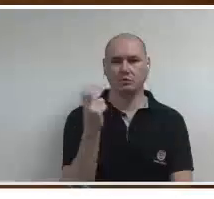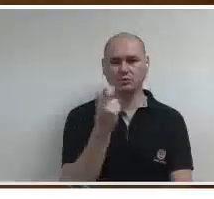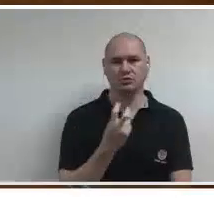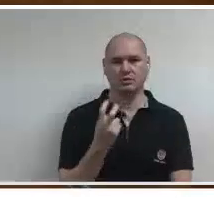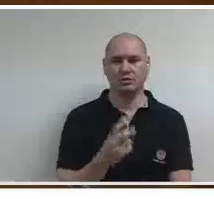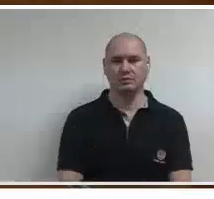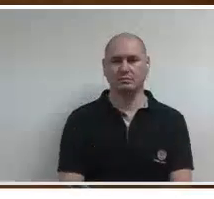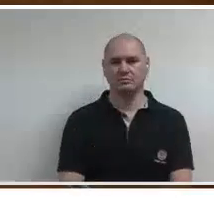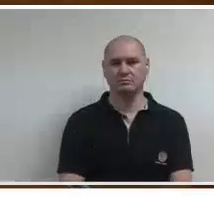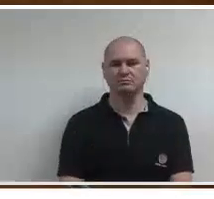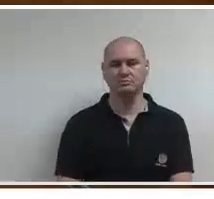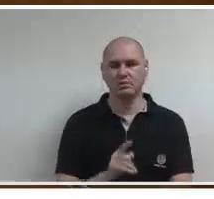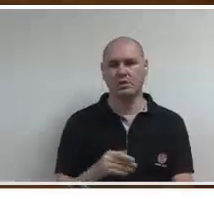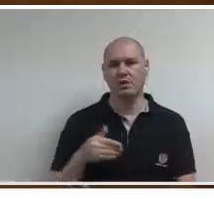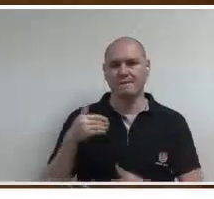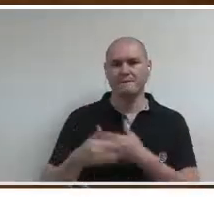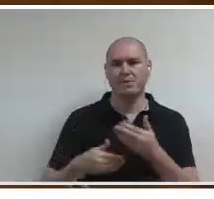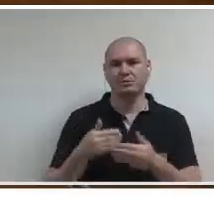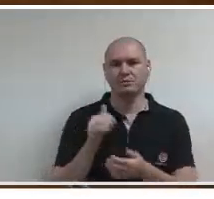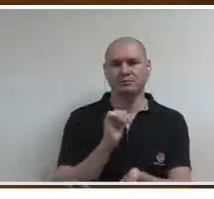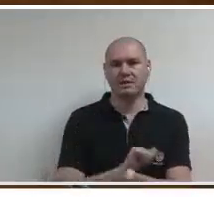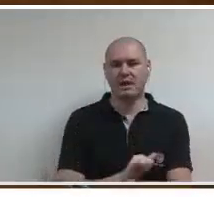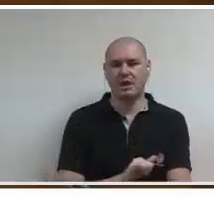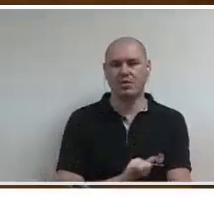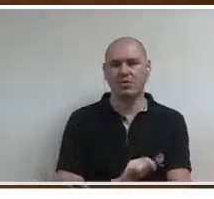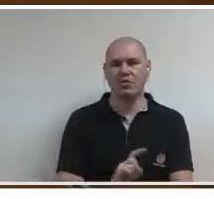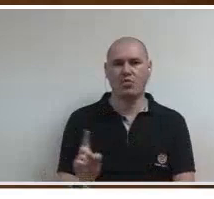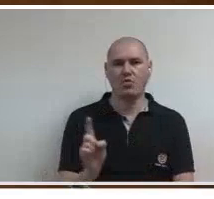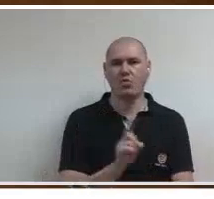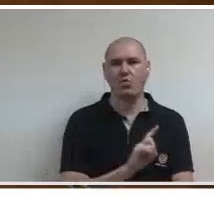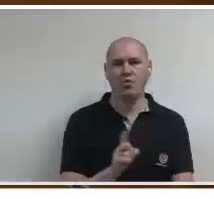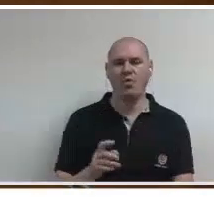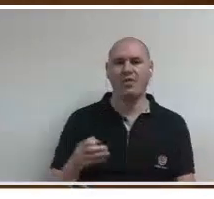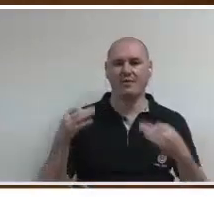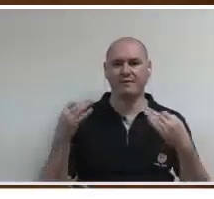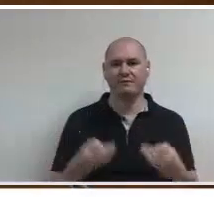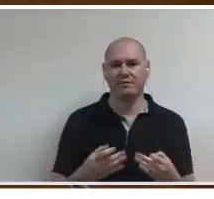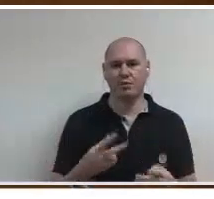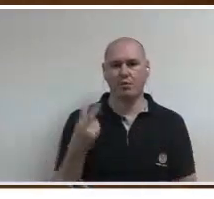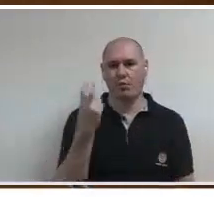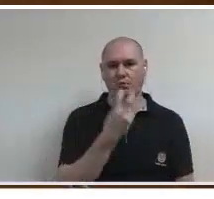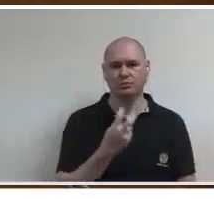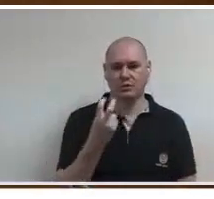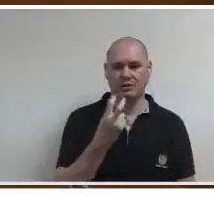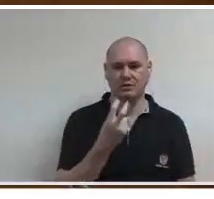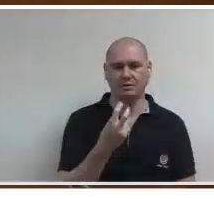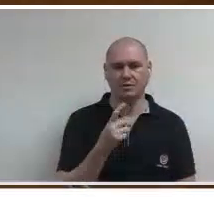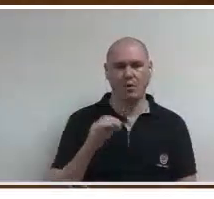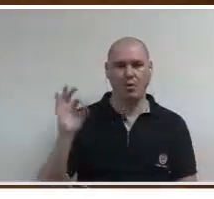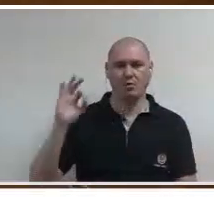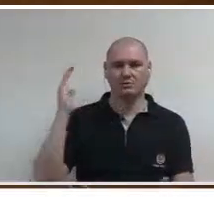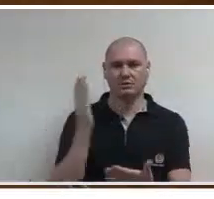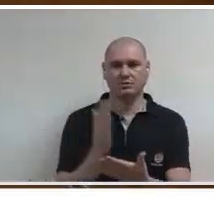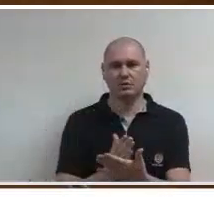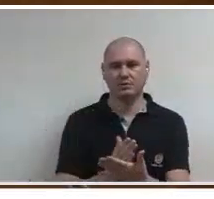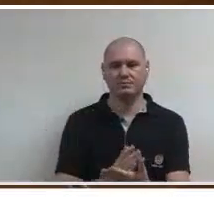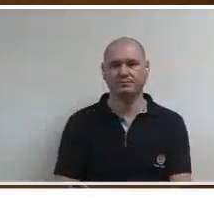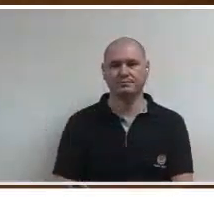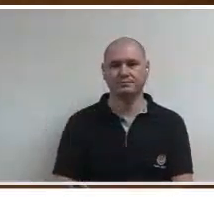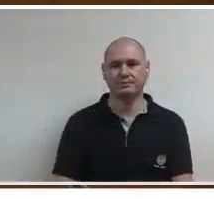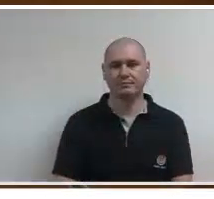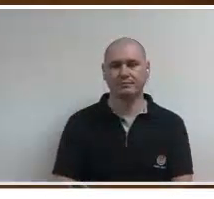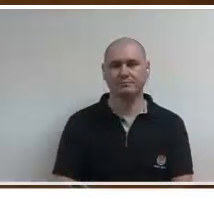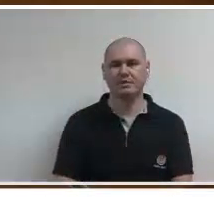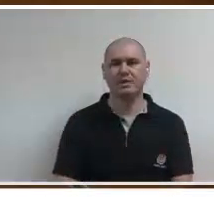Oye, ya puedo que todo eso, o a ni agua ni más de juicio oral, pe chamo, no te conté bien, o ojo,